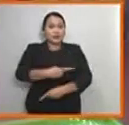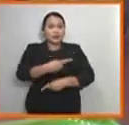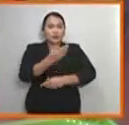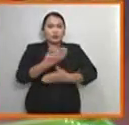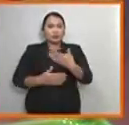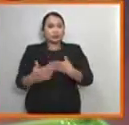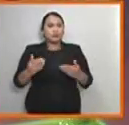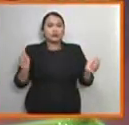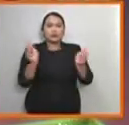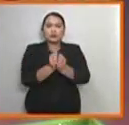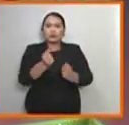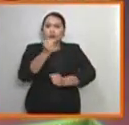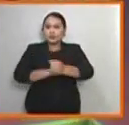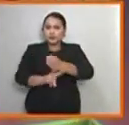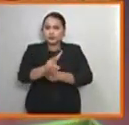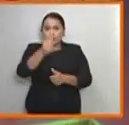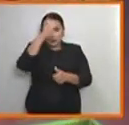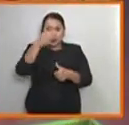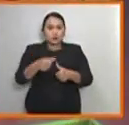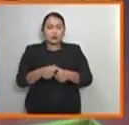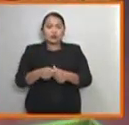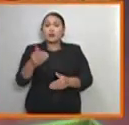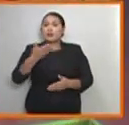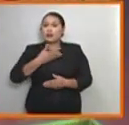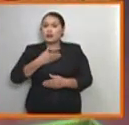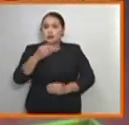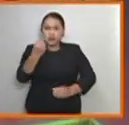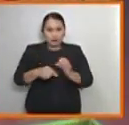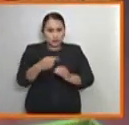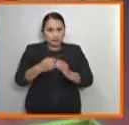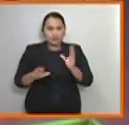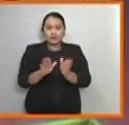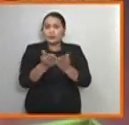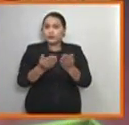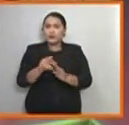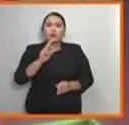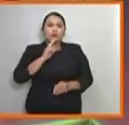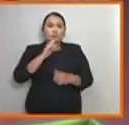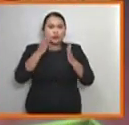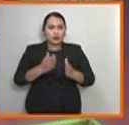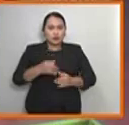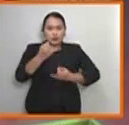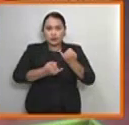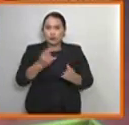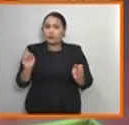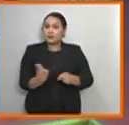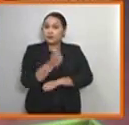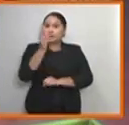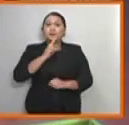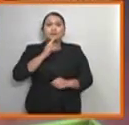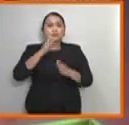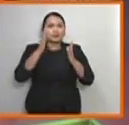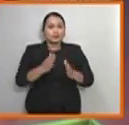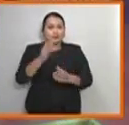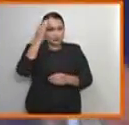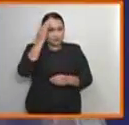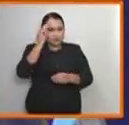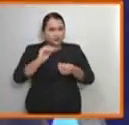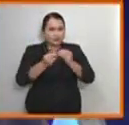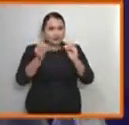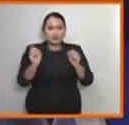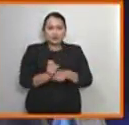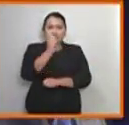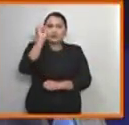continúa junto a premiados. Y te recuerdo que ahora tú tienes la nueva guía Catracho para que juegues y ganes a lo Catracho. Te deseo mucha suerte. Conoceremos el primer